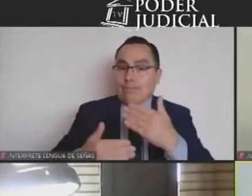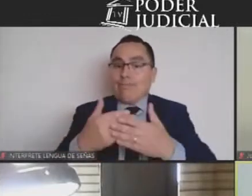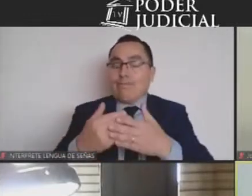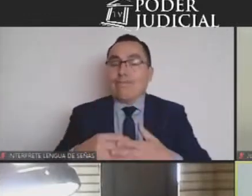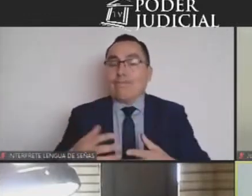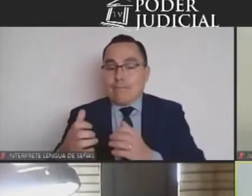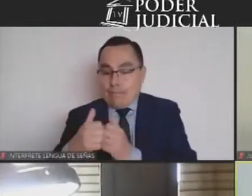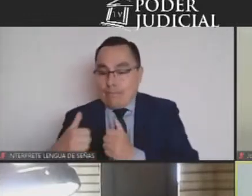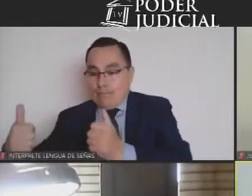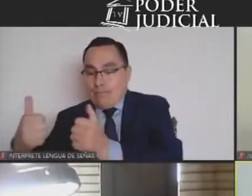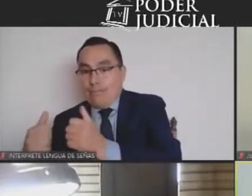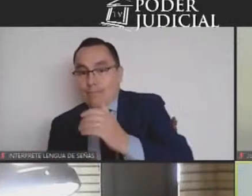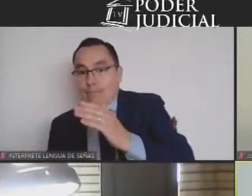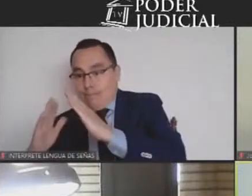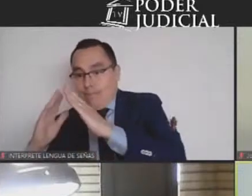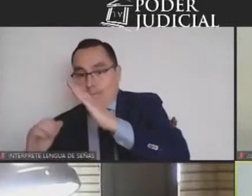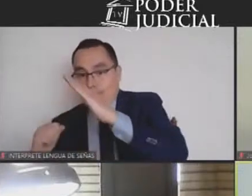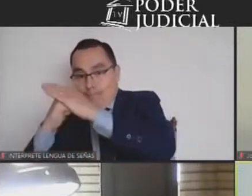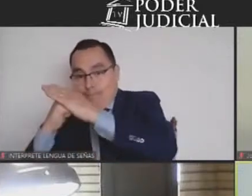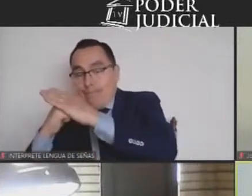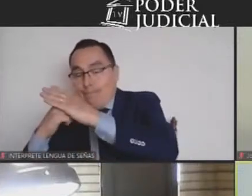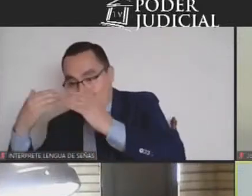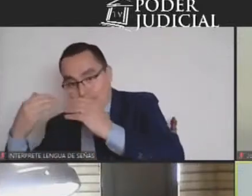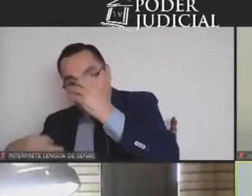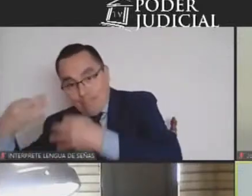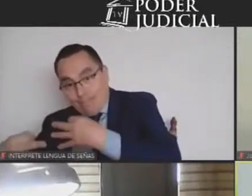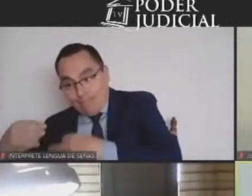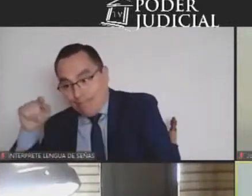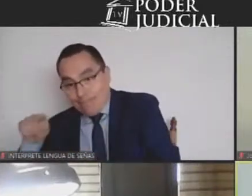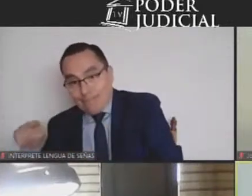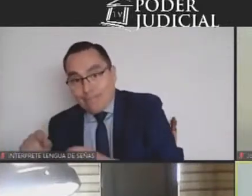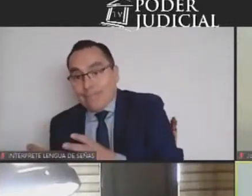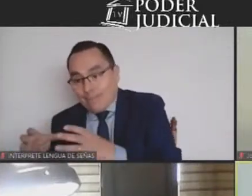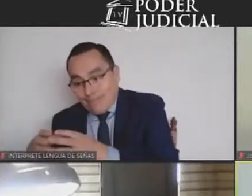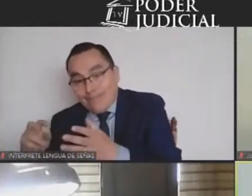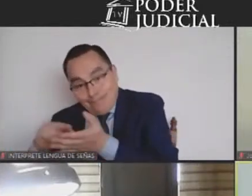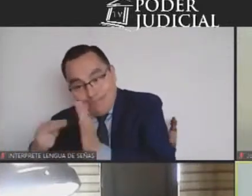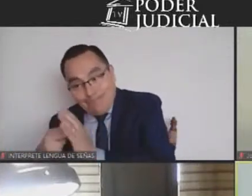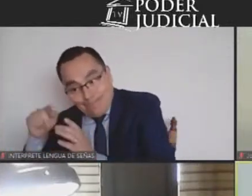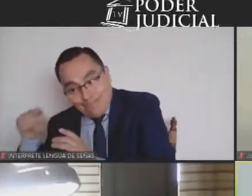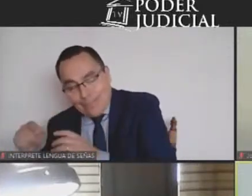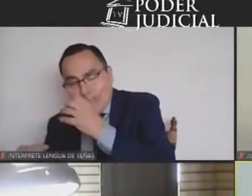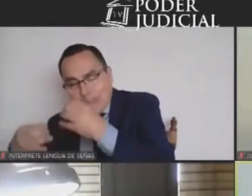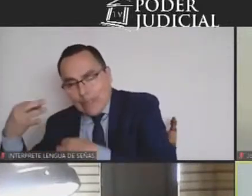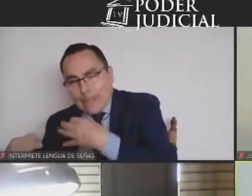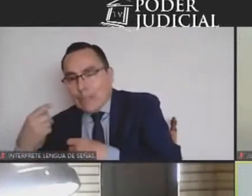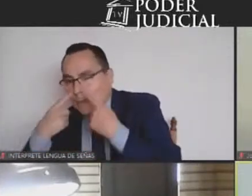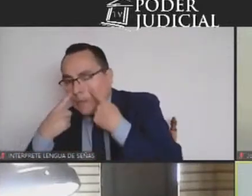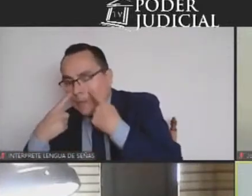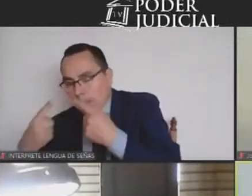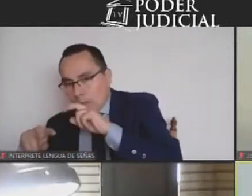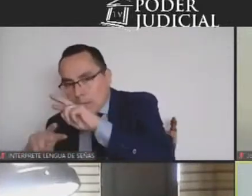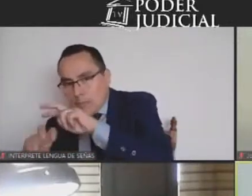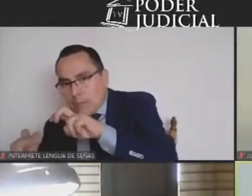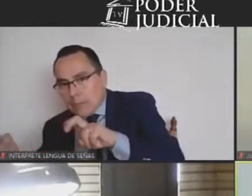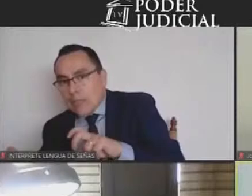Corte. Y yo creo que desde frente a este problema, la Corte debe irradiar